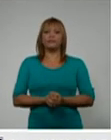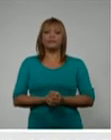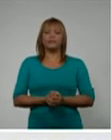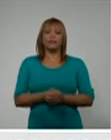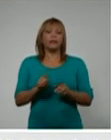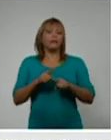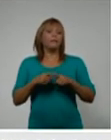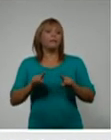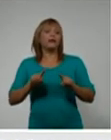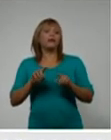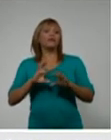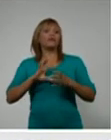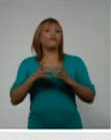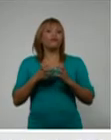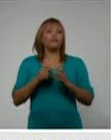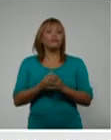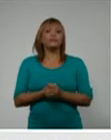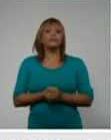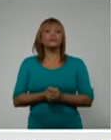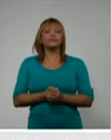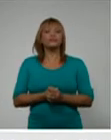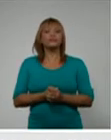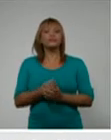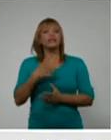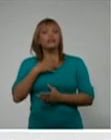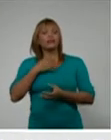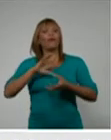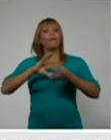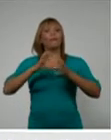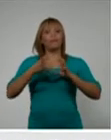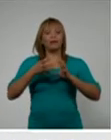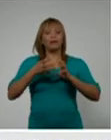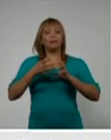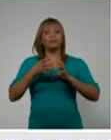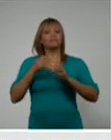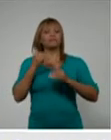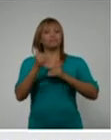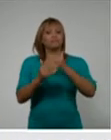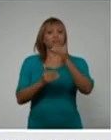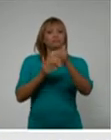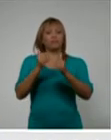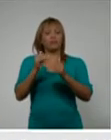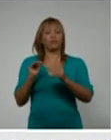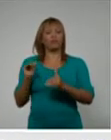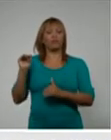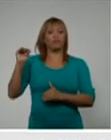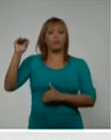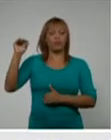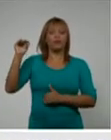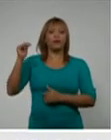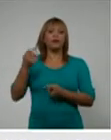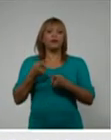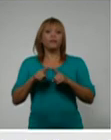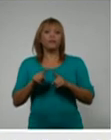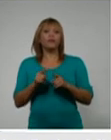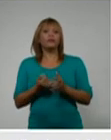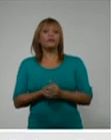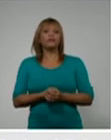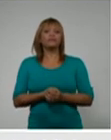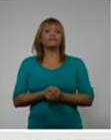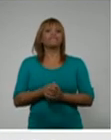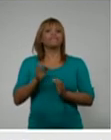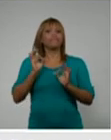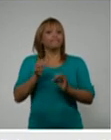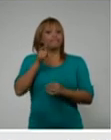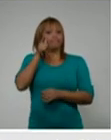formas tiene complicaciones en las edades pediátricas. Por lo tanto,